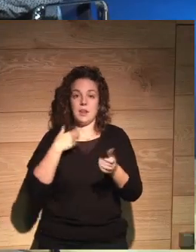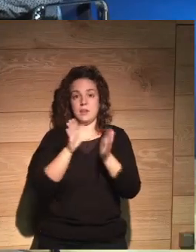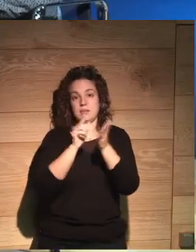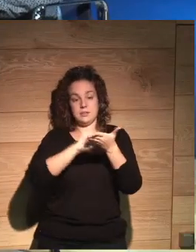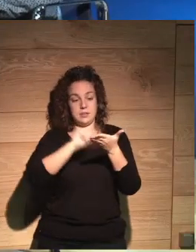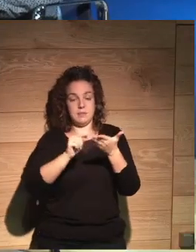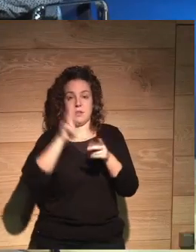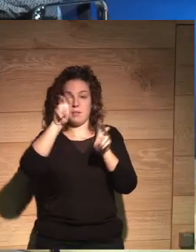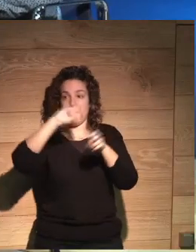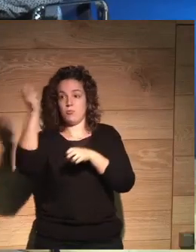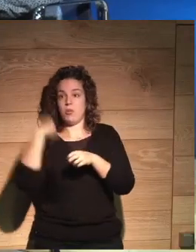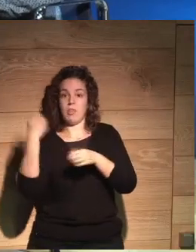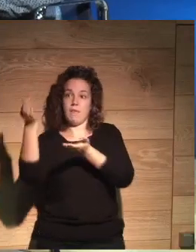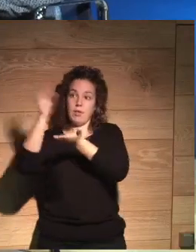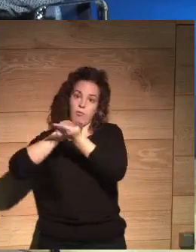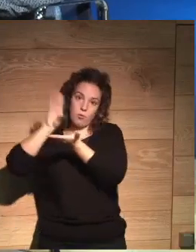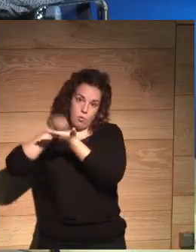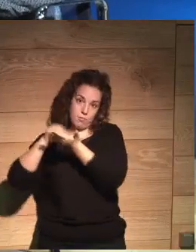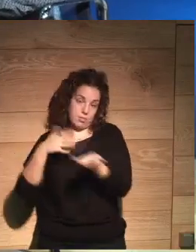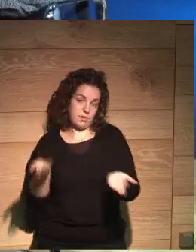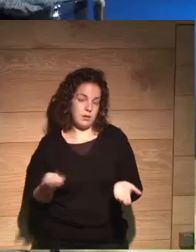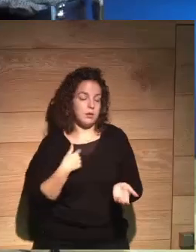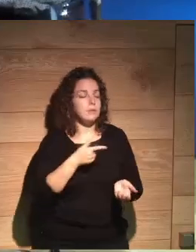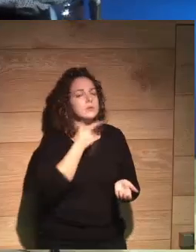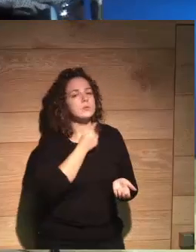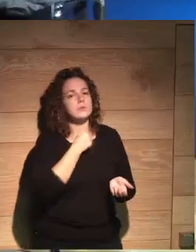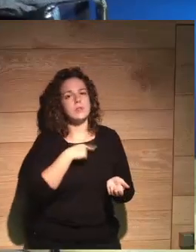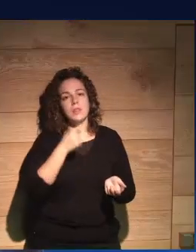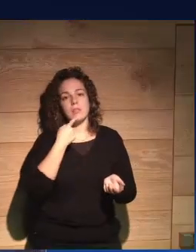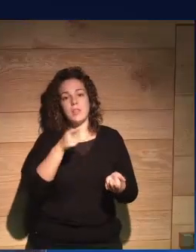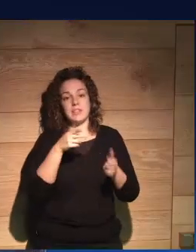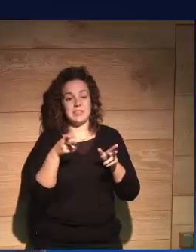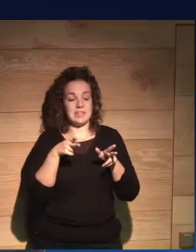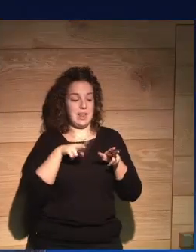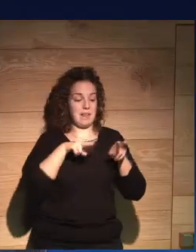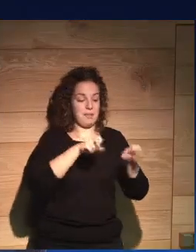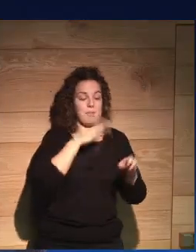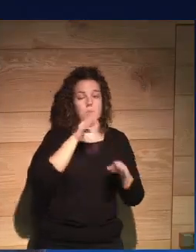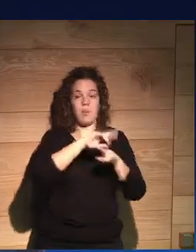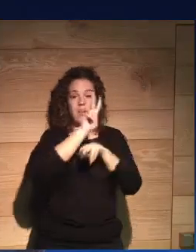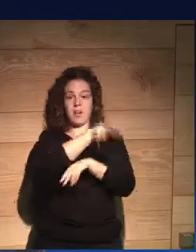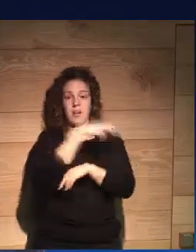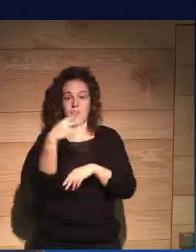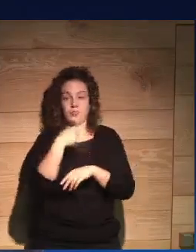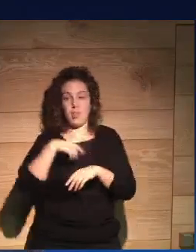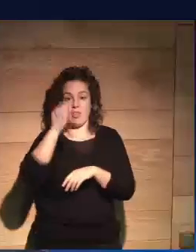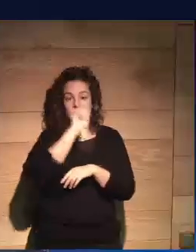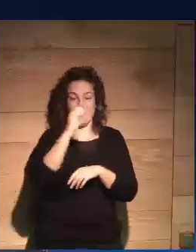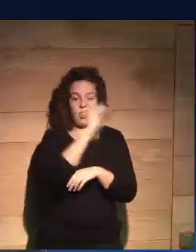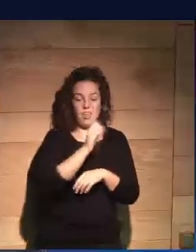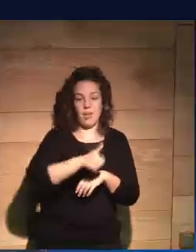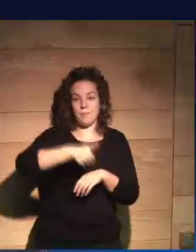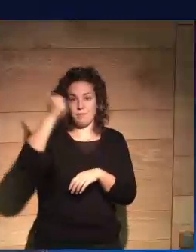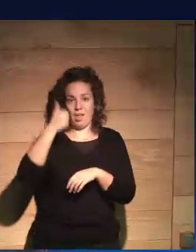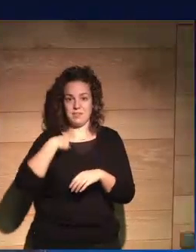documentarte, si no, es absurdo. Claro. Me gusta lo que dices en el epílogo de que es el resultado del año con más ciencia o el